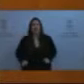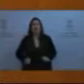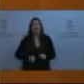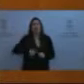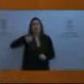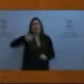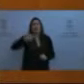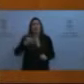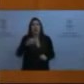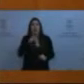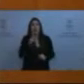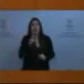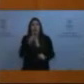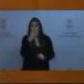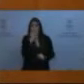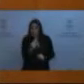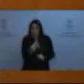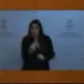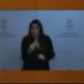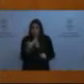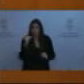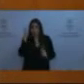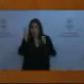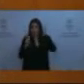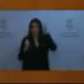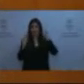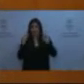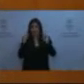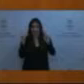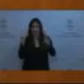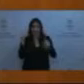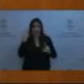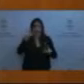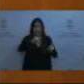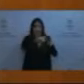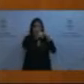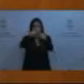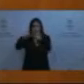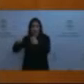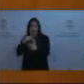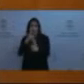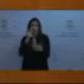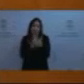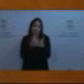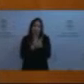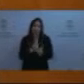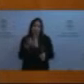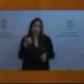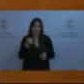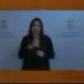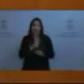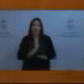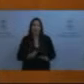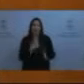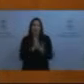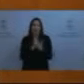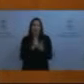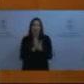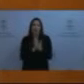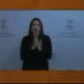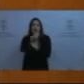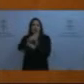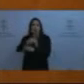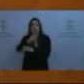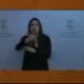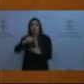pagar daños de lobo y daños por la fauna salvaje. ¿Saben cuánto han pagado o cuánto han tienen obligado a pagar en el